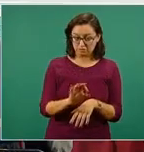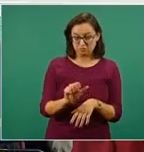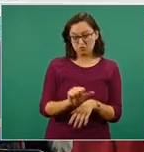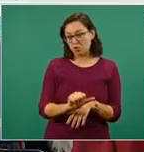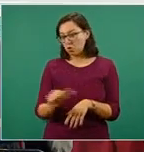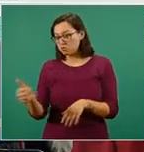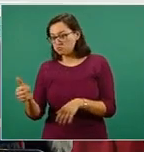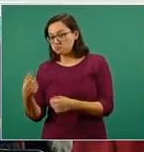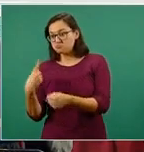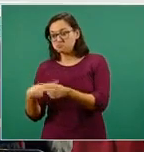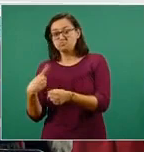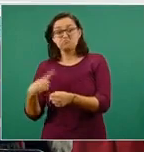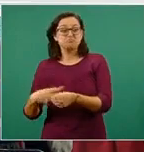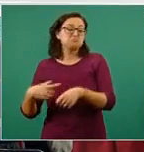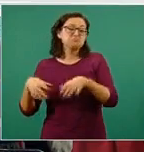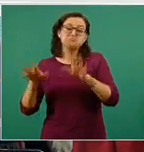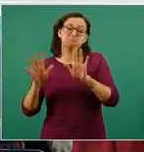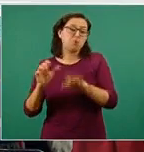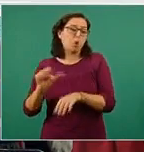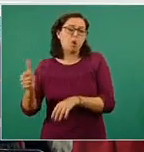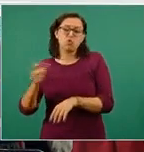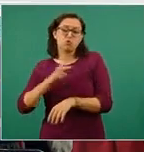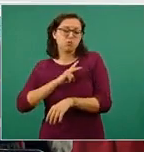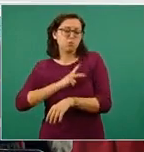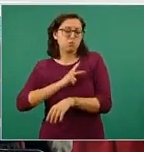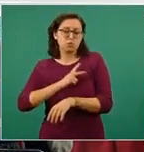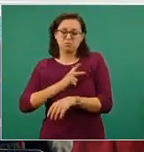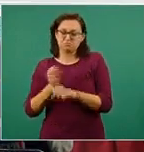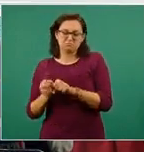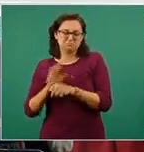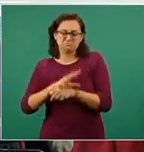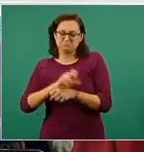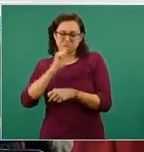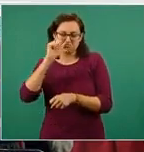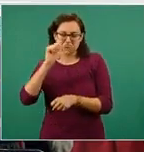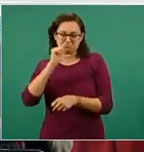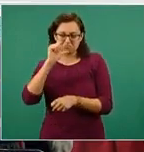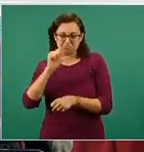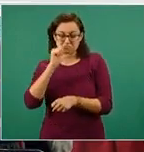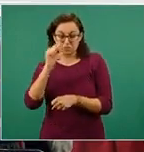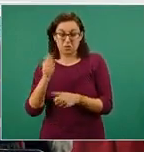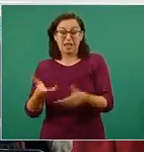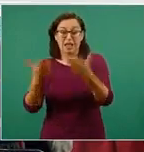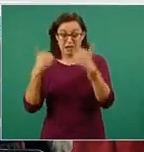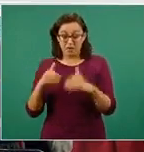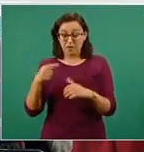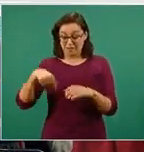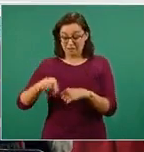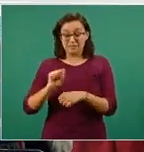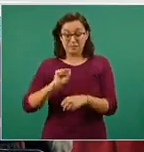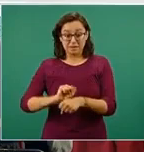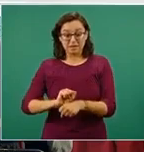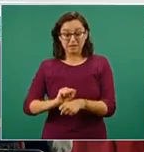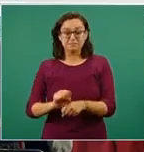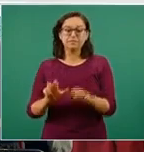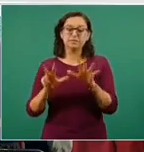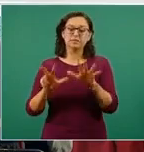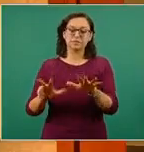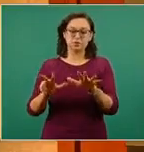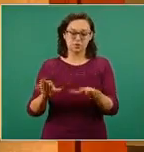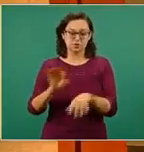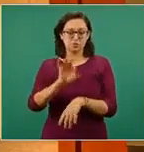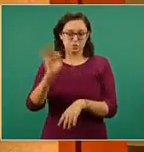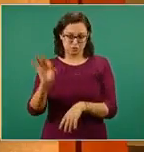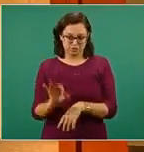son personas que enfermaron de algún otro virus que no fuera el virus SARS-CoV-2 y ahora es el 18%, bajó